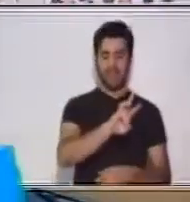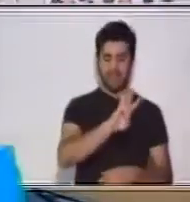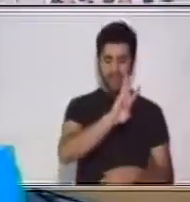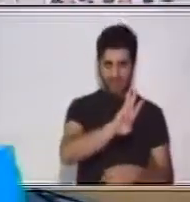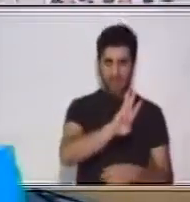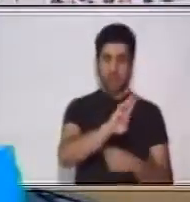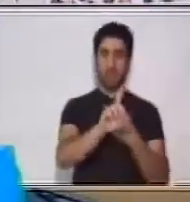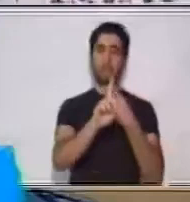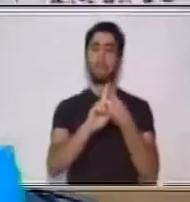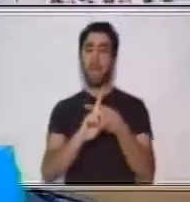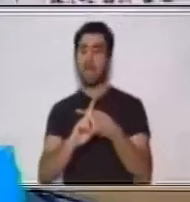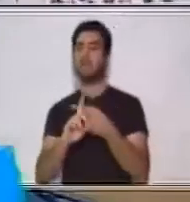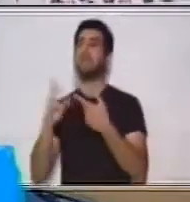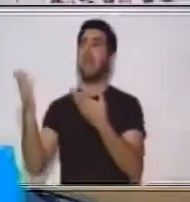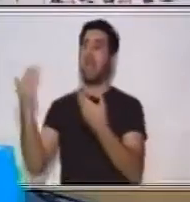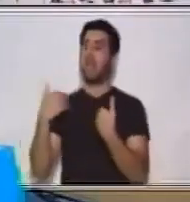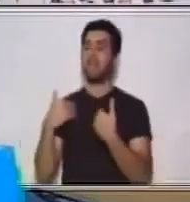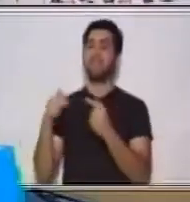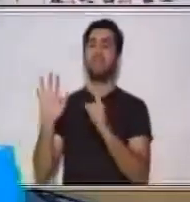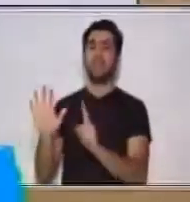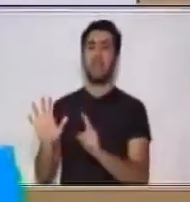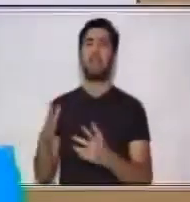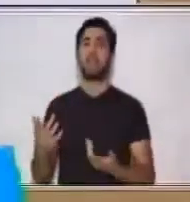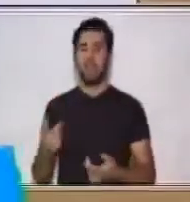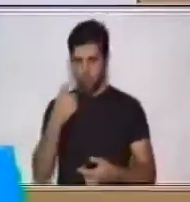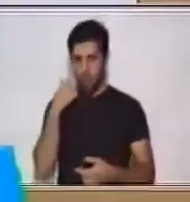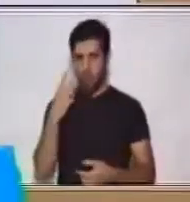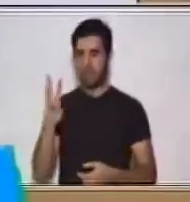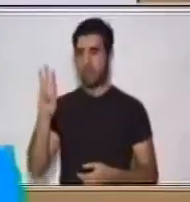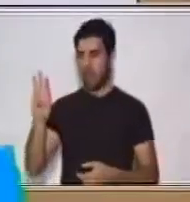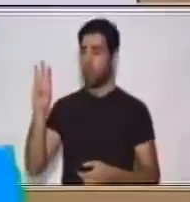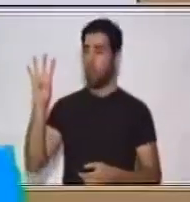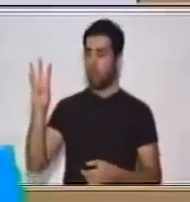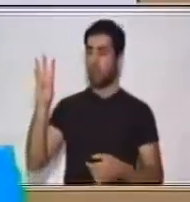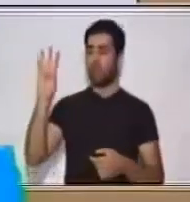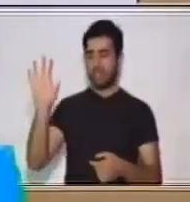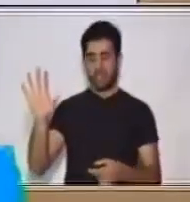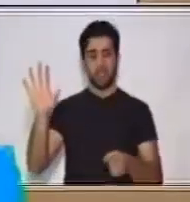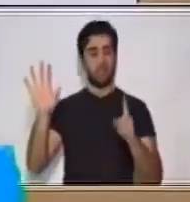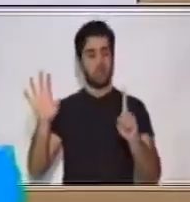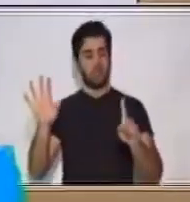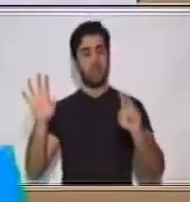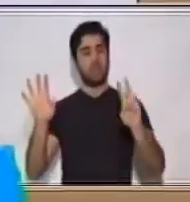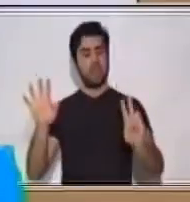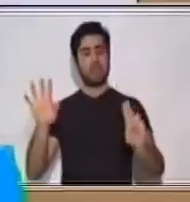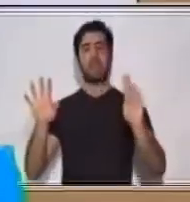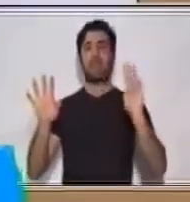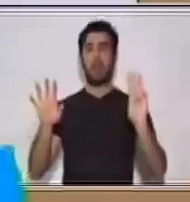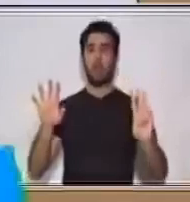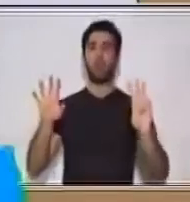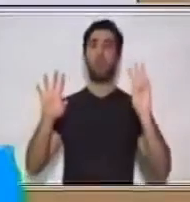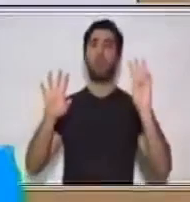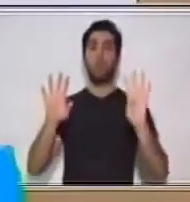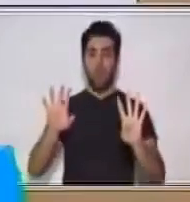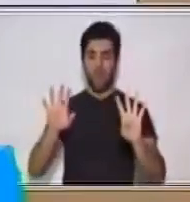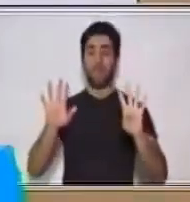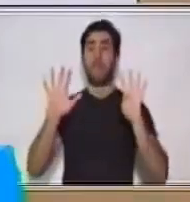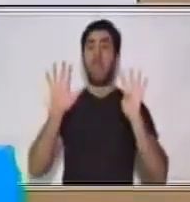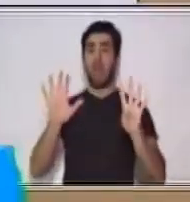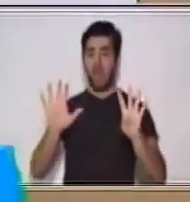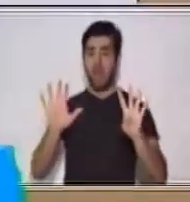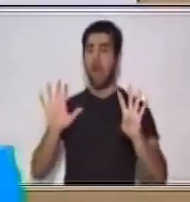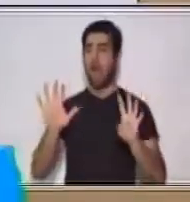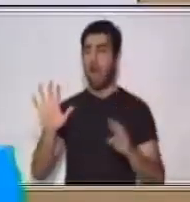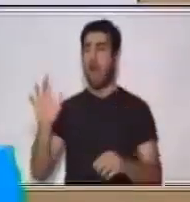regalan 6, 4, 5, 6, 7, 8, 9. Puedo utilizar mis dedos, puedo